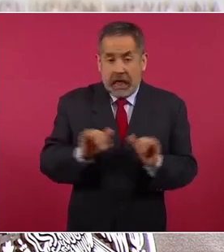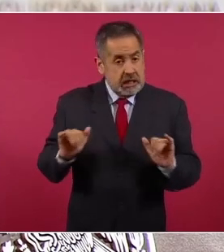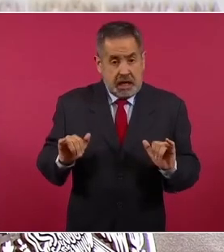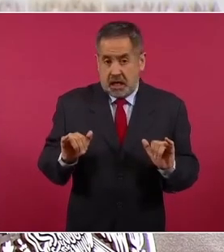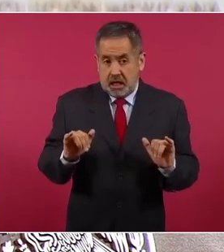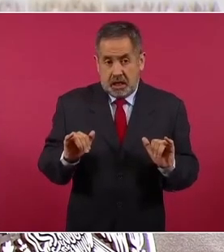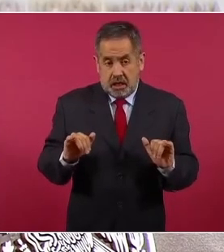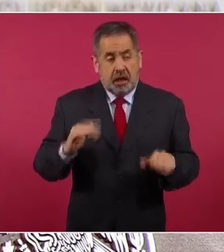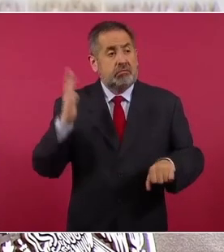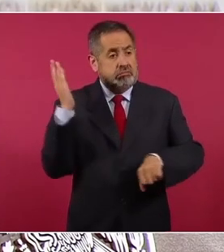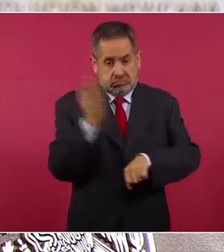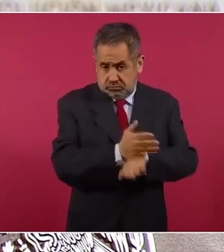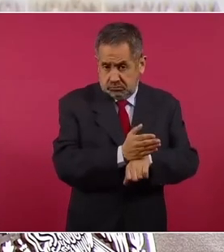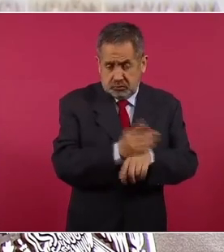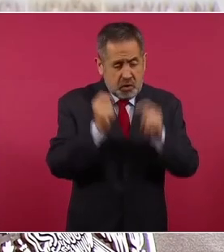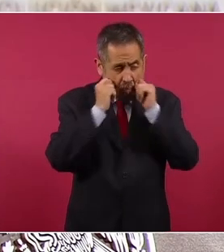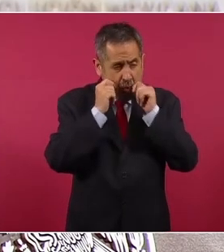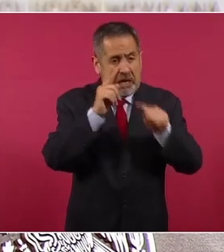sea quien sea,